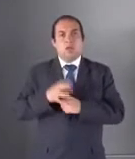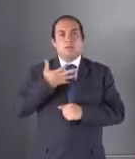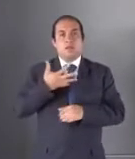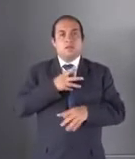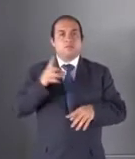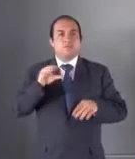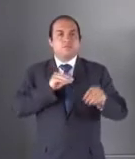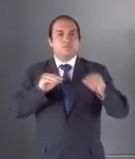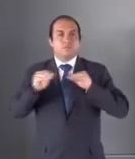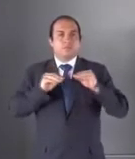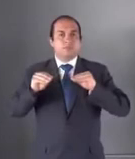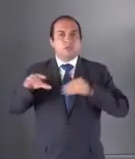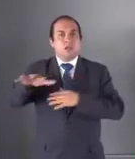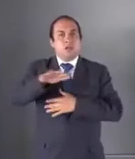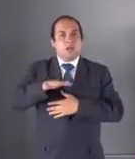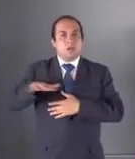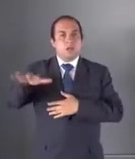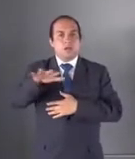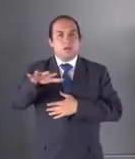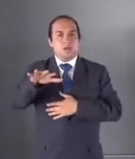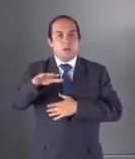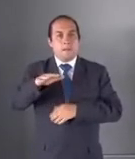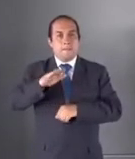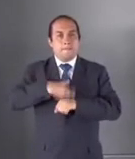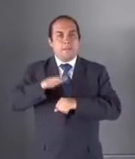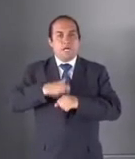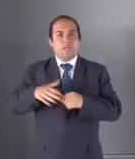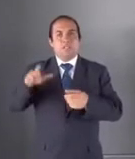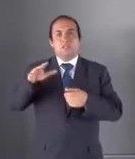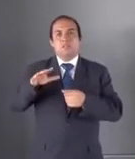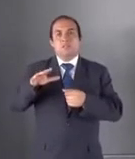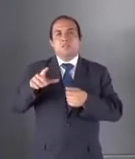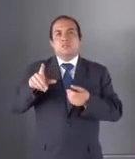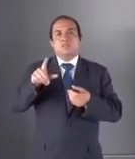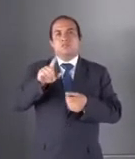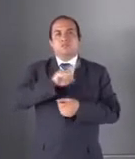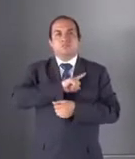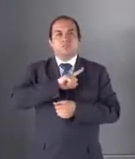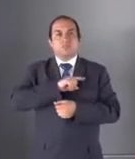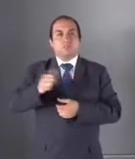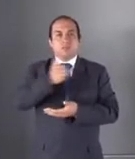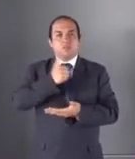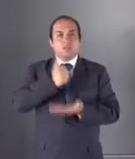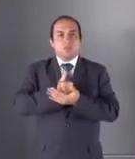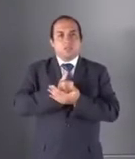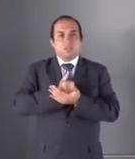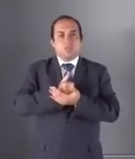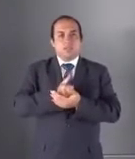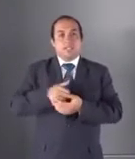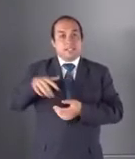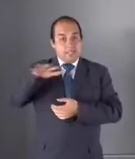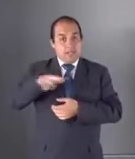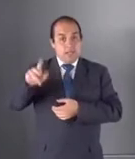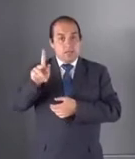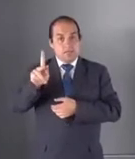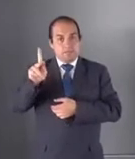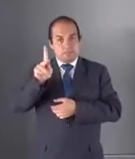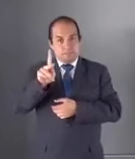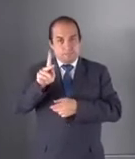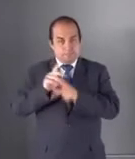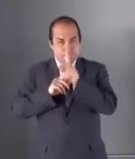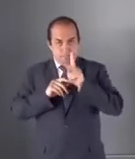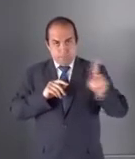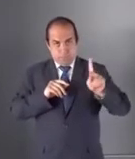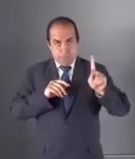movilidad a la parte más aislada de la ciudad, que es precisamente la zona oriente, tanto